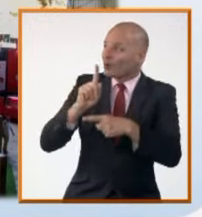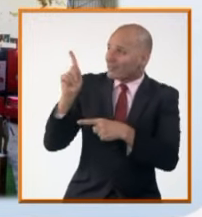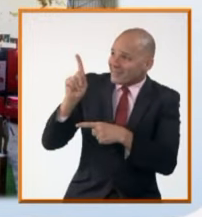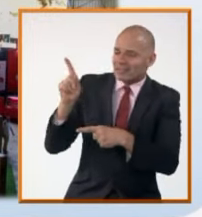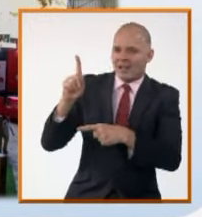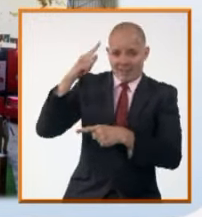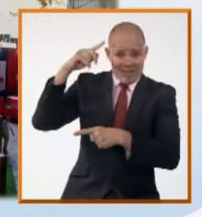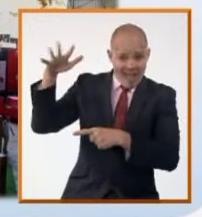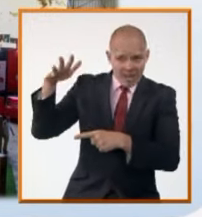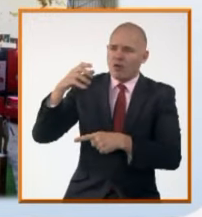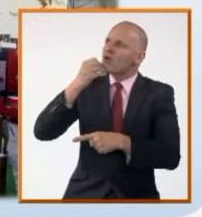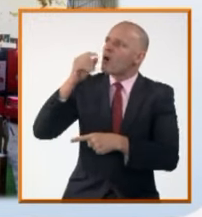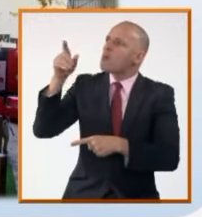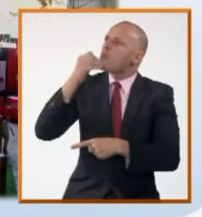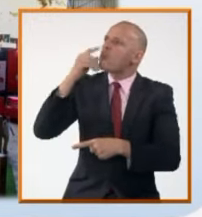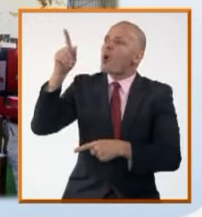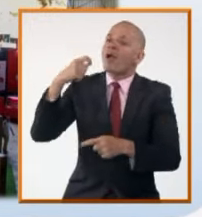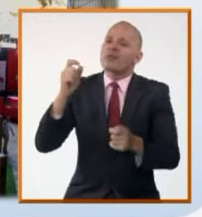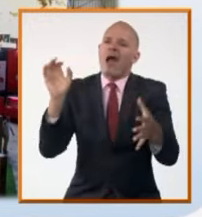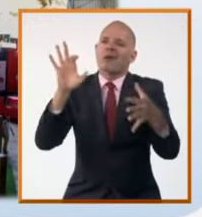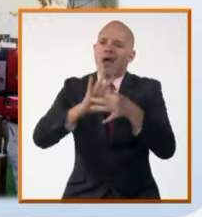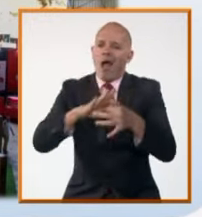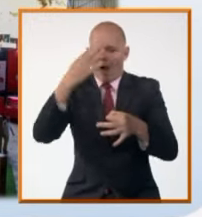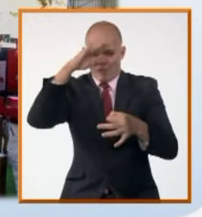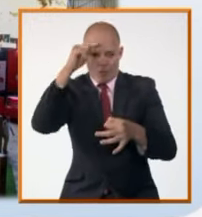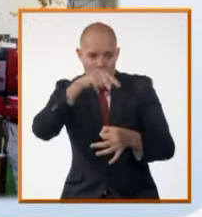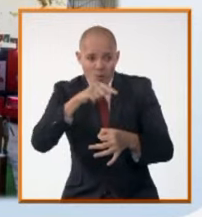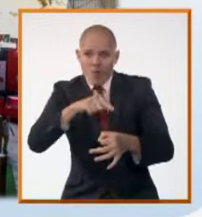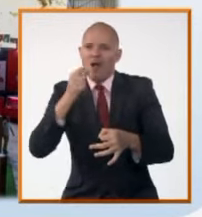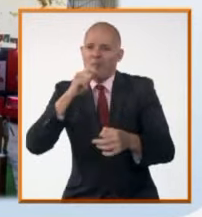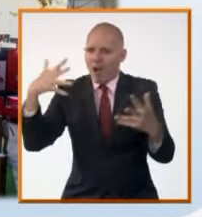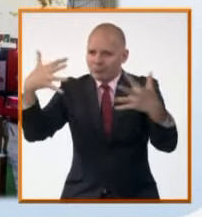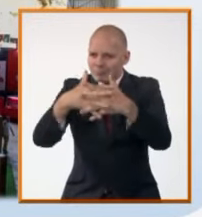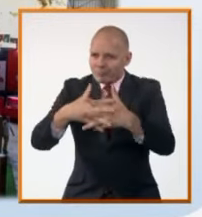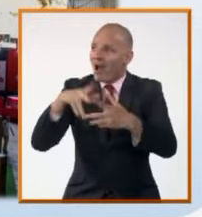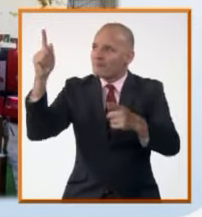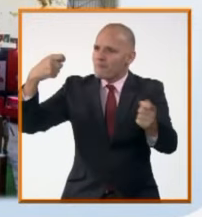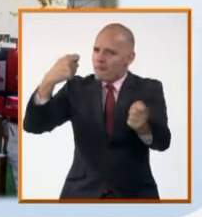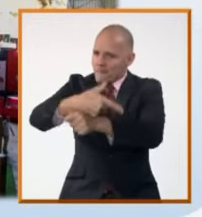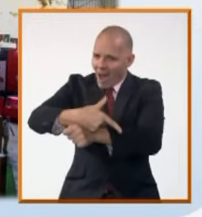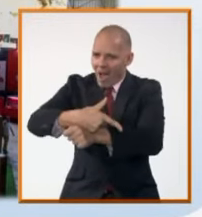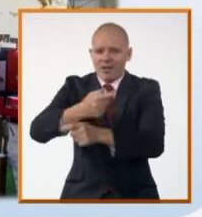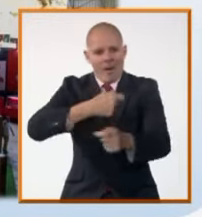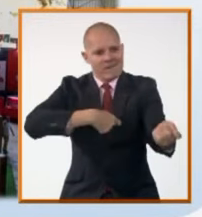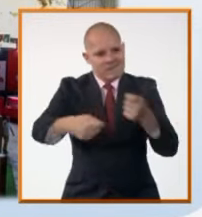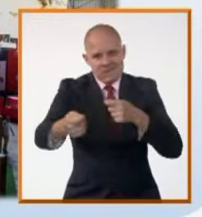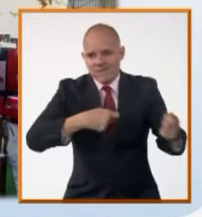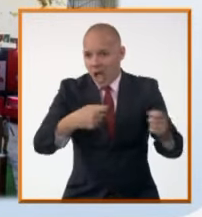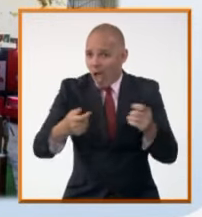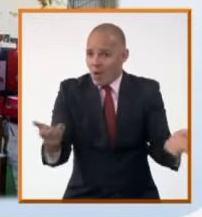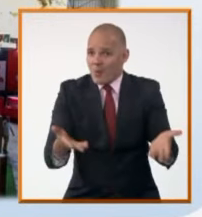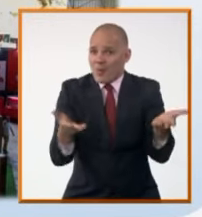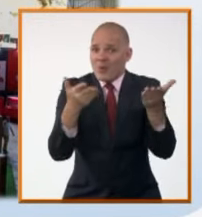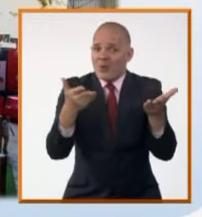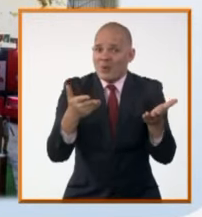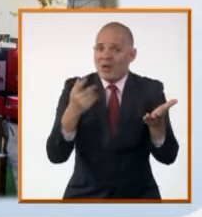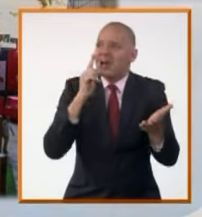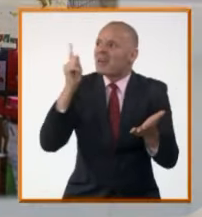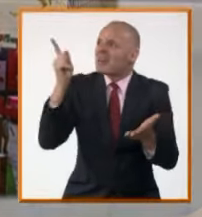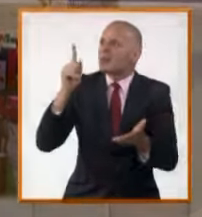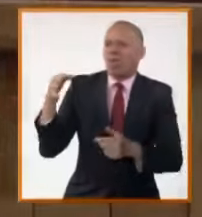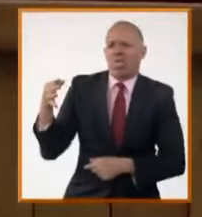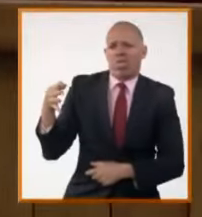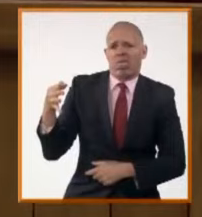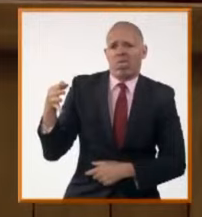de Desarrollo Económico y Social hasta el 2030 y su actualización perspectiva, la inversión extranjera no es una opción,